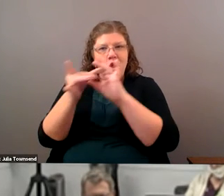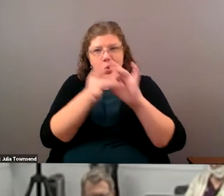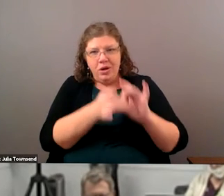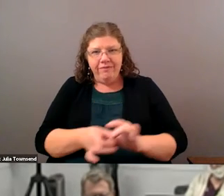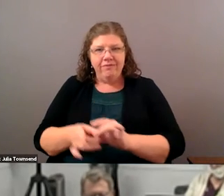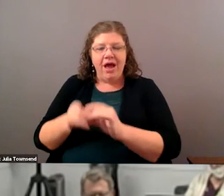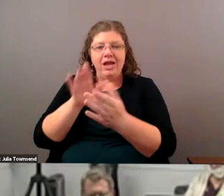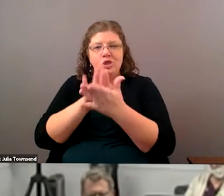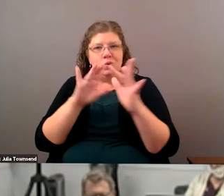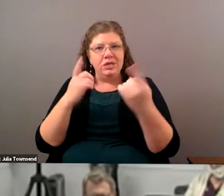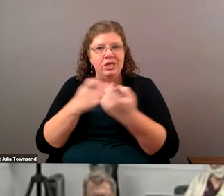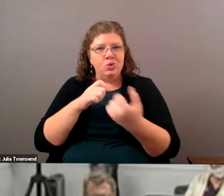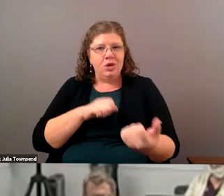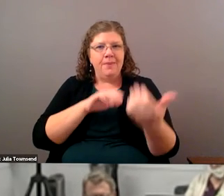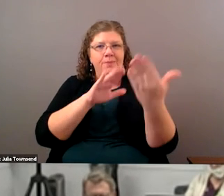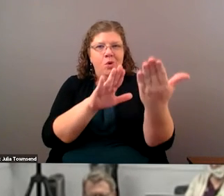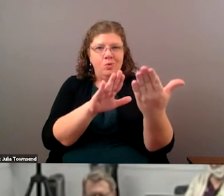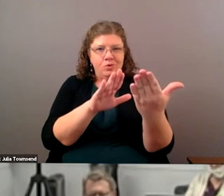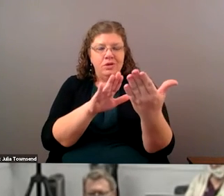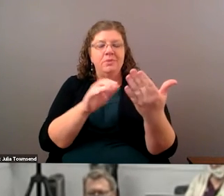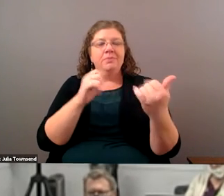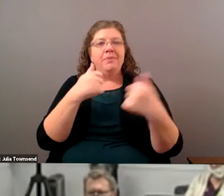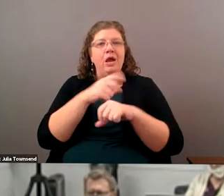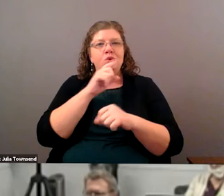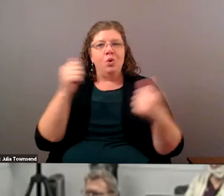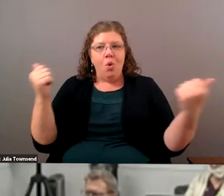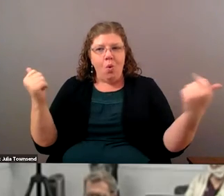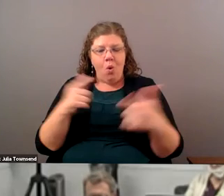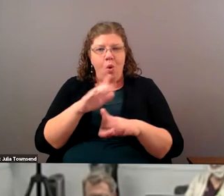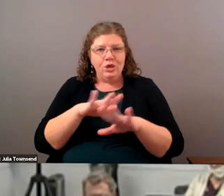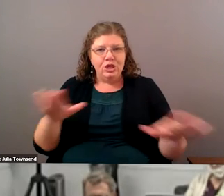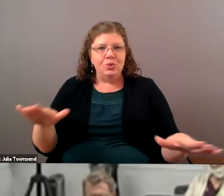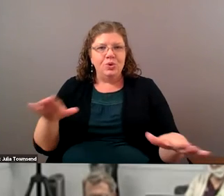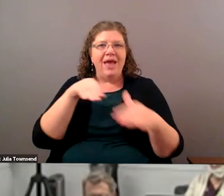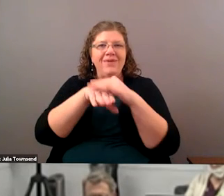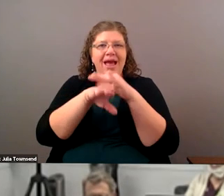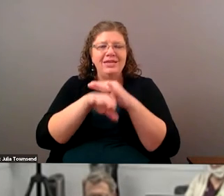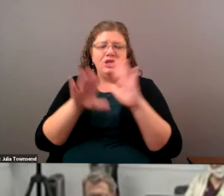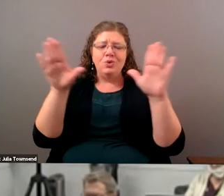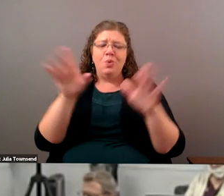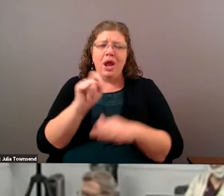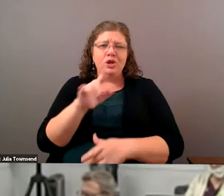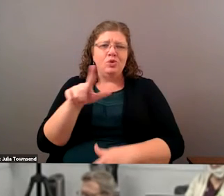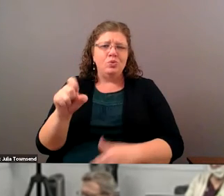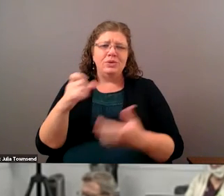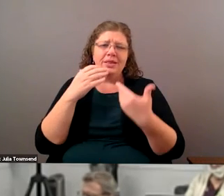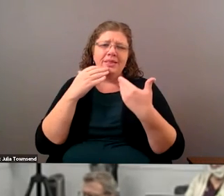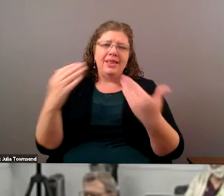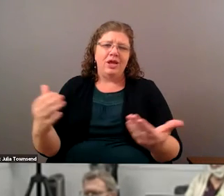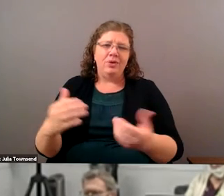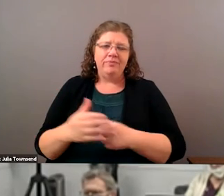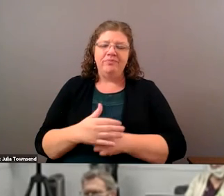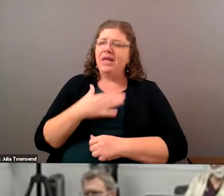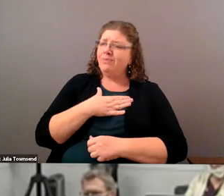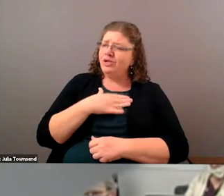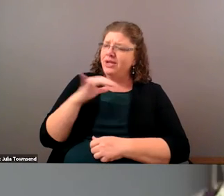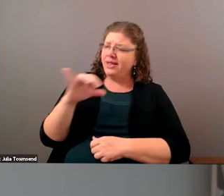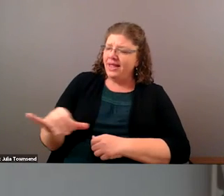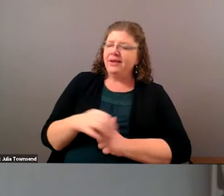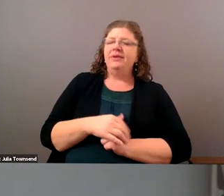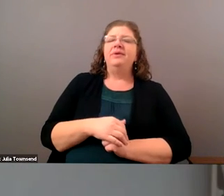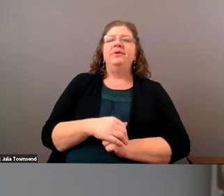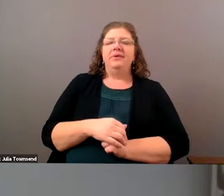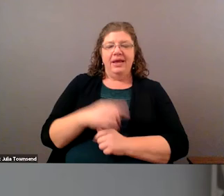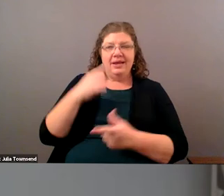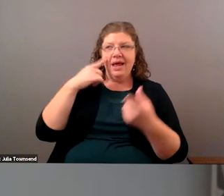Distrito Escolar Unificado de Santa Bárbara para asegurar que todos los niños tengan acceso a estas excelentes herramientas. Apreciamos esto y secundamos